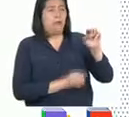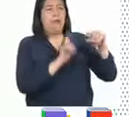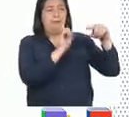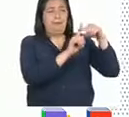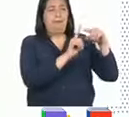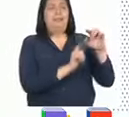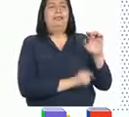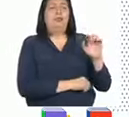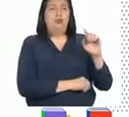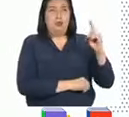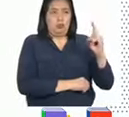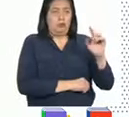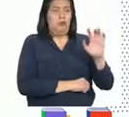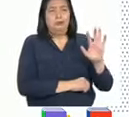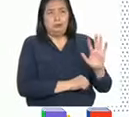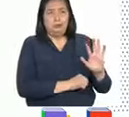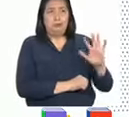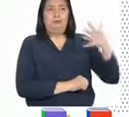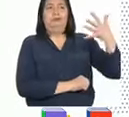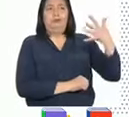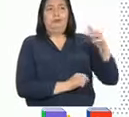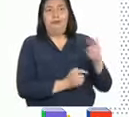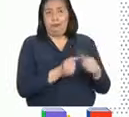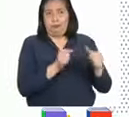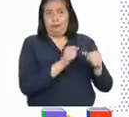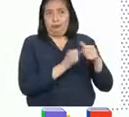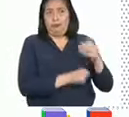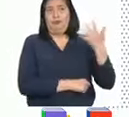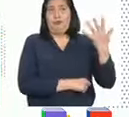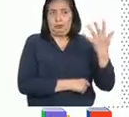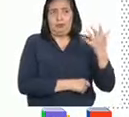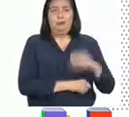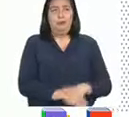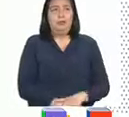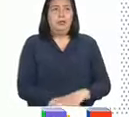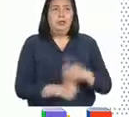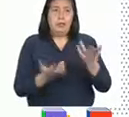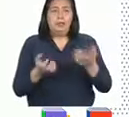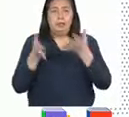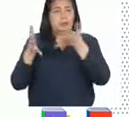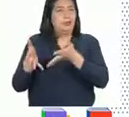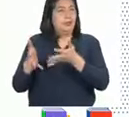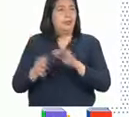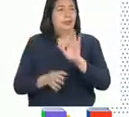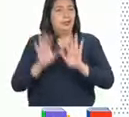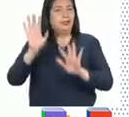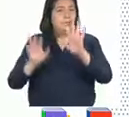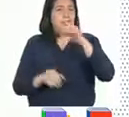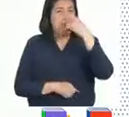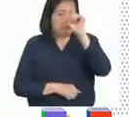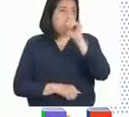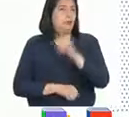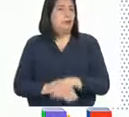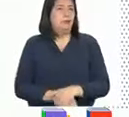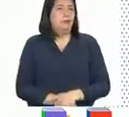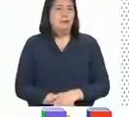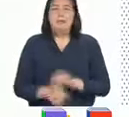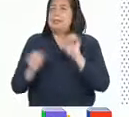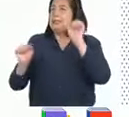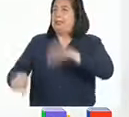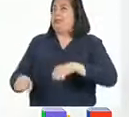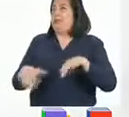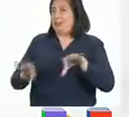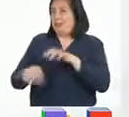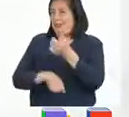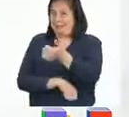a la cifra de las unidades de millón, por lo que la cifra sería 5 y nos queda como 15 millones. ¡Lo